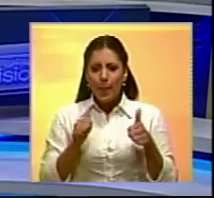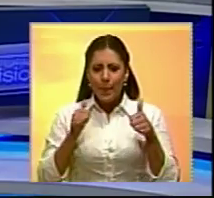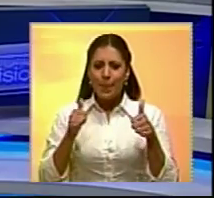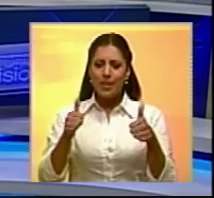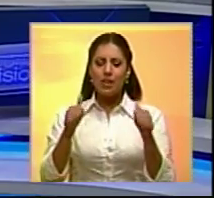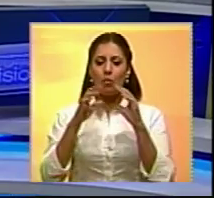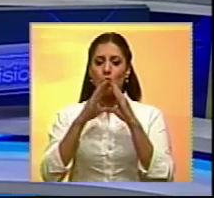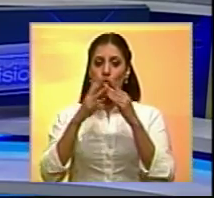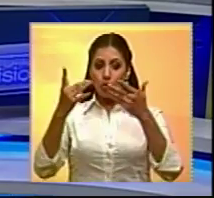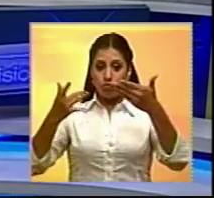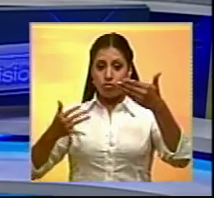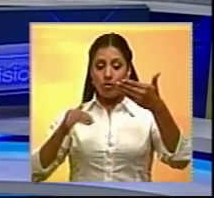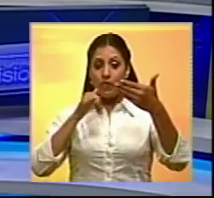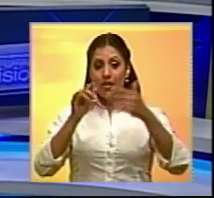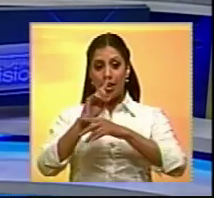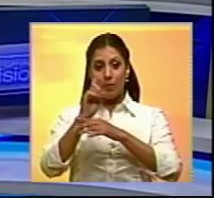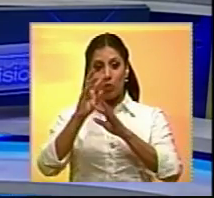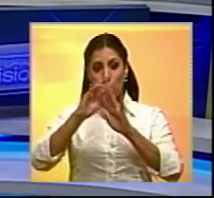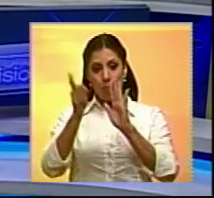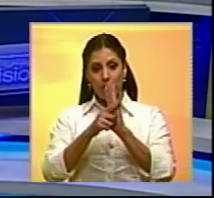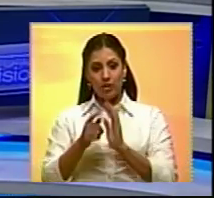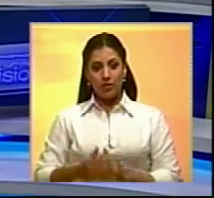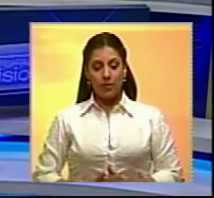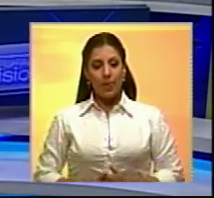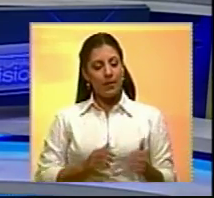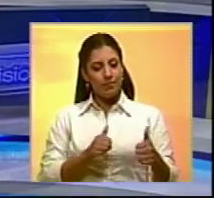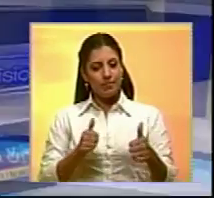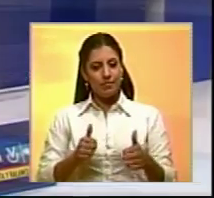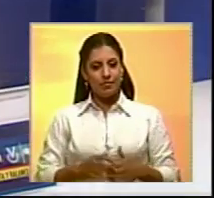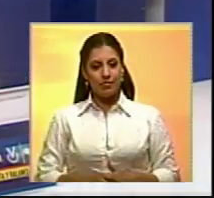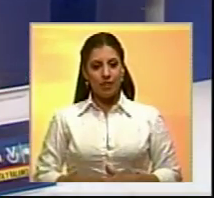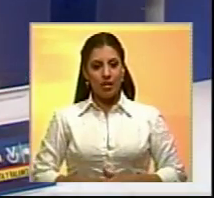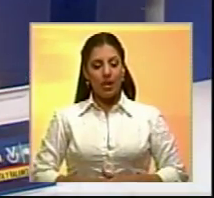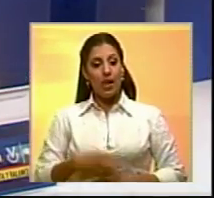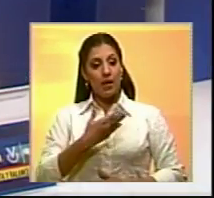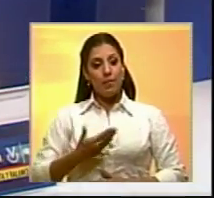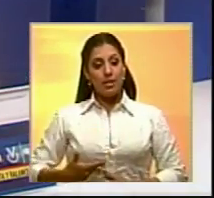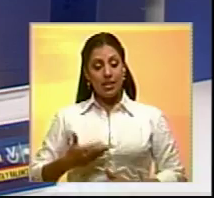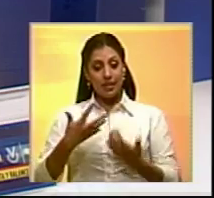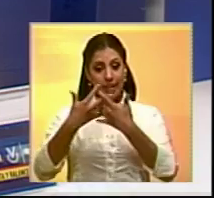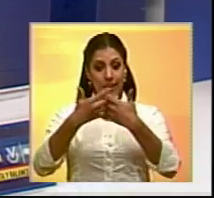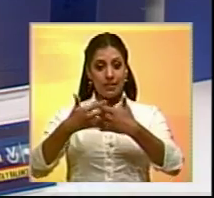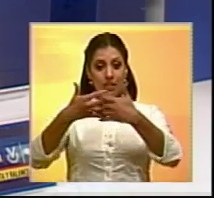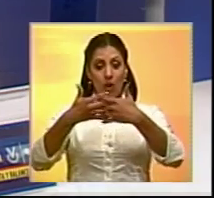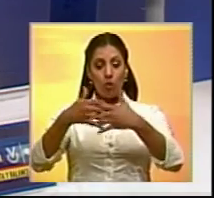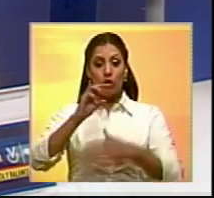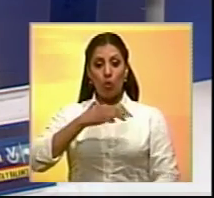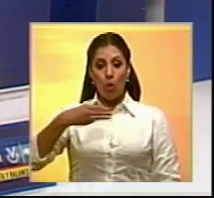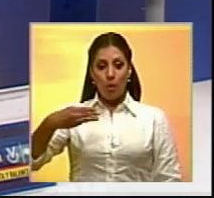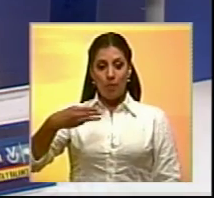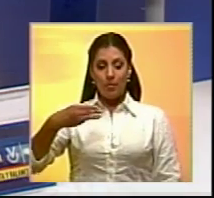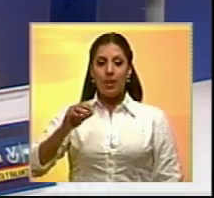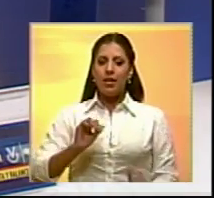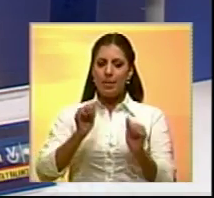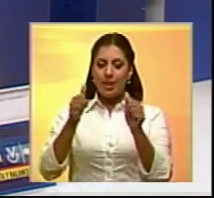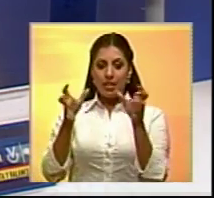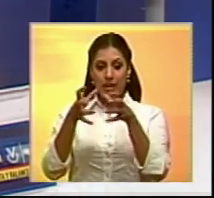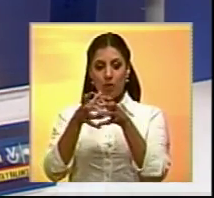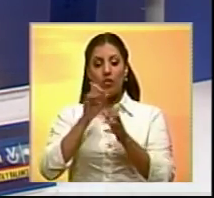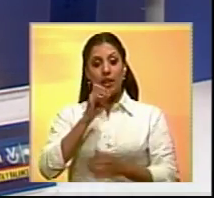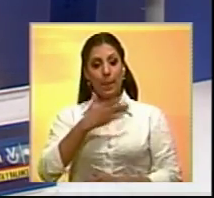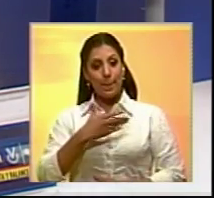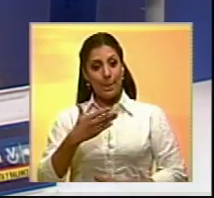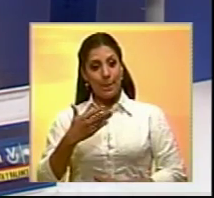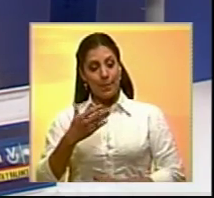habla. Vamos a iniciar con las informaciones y todos sus detalles. Comenzamos. El presidente de los Estados Unidos, Barack Obama, se reunirá con el